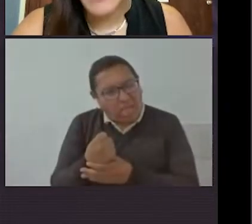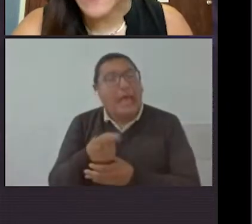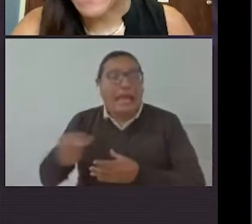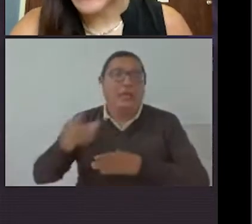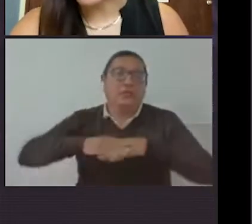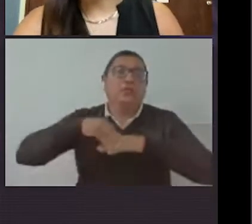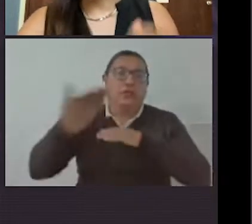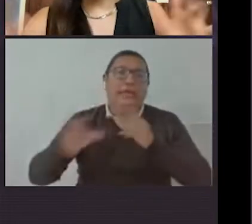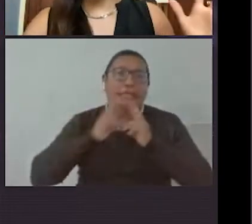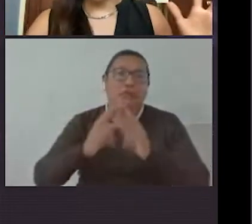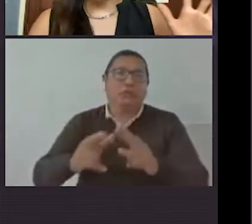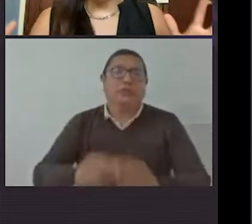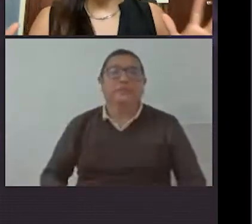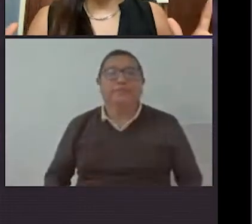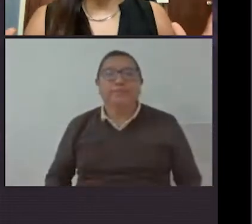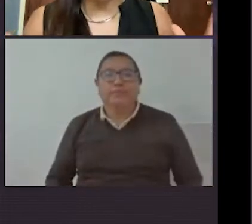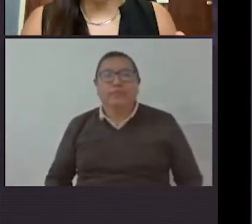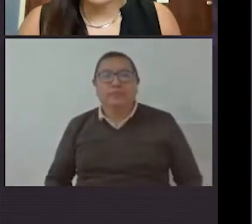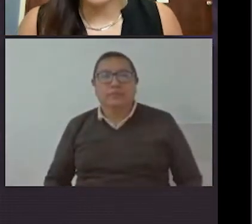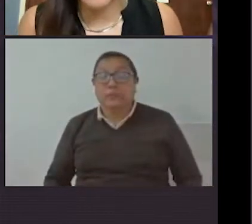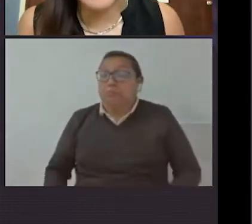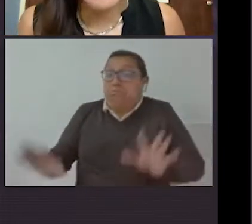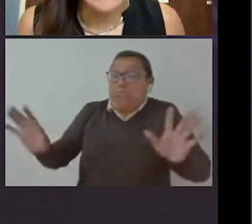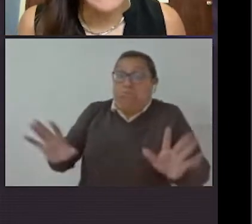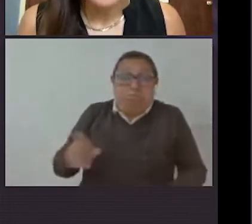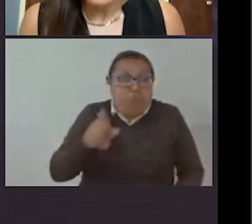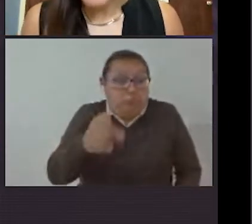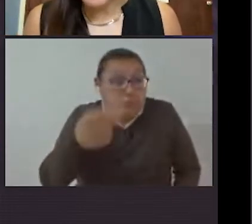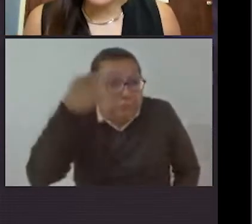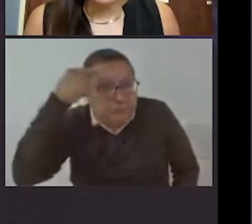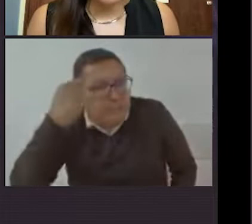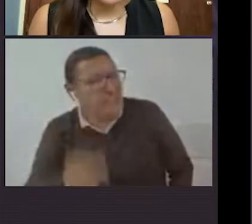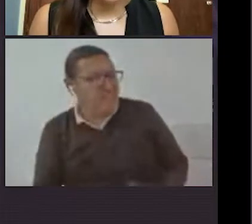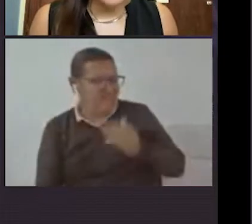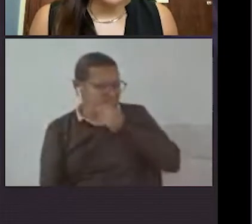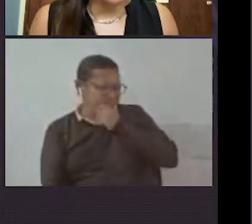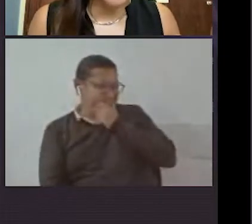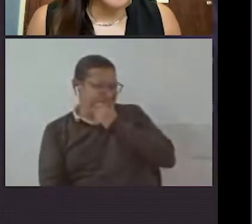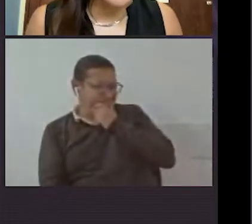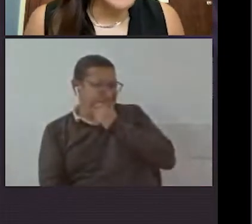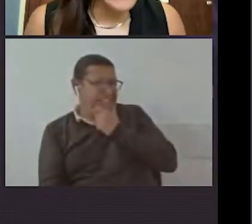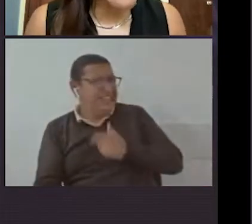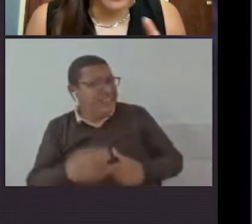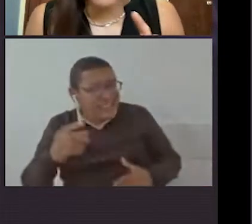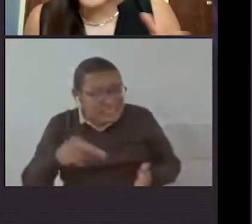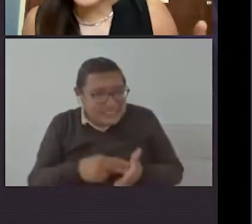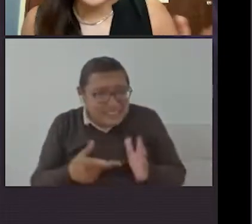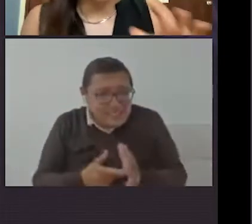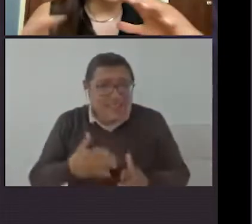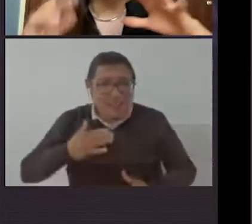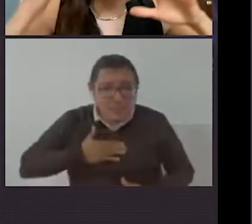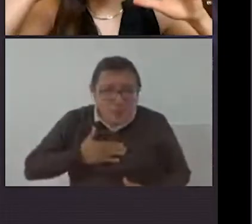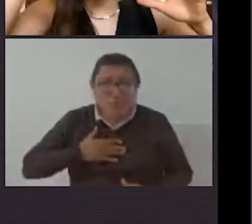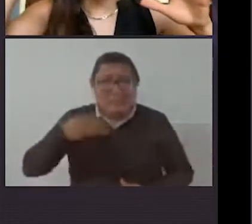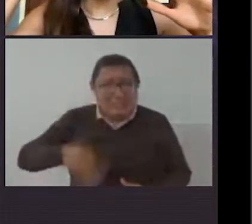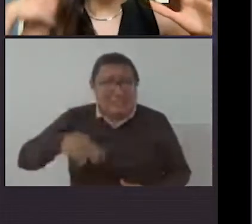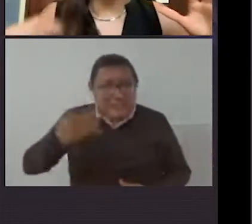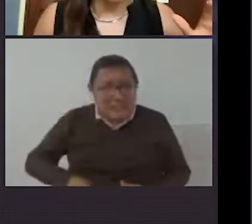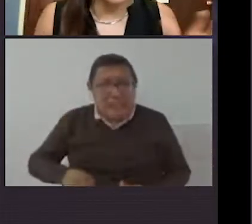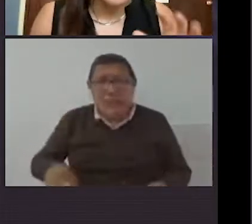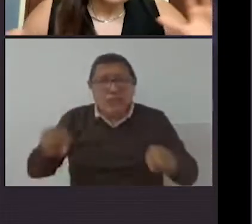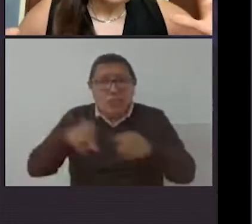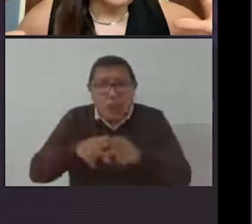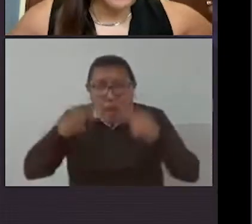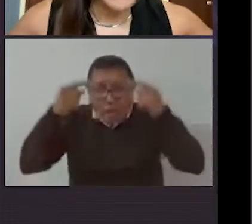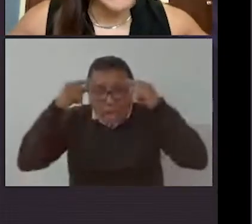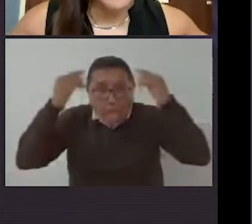Oye, Fabiana, pero en este momento a lo mejor te estás preguntando, oye, Fabiana, pero entonces tengo que estar como policía todo el día viendo mis pensamientos,